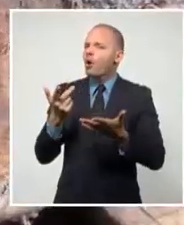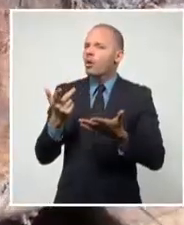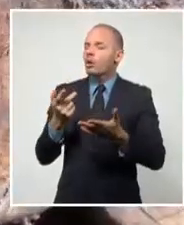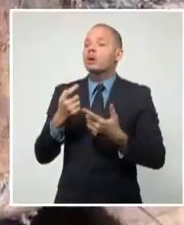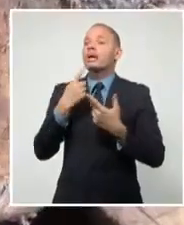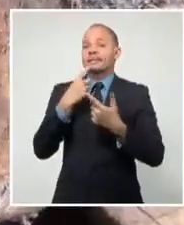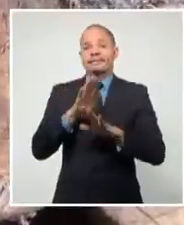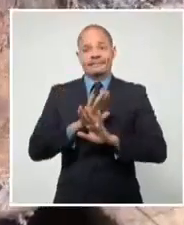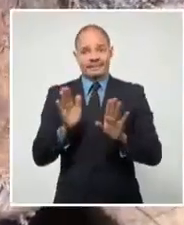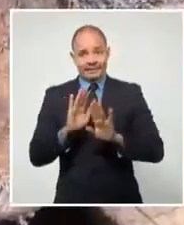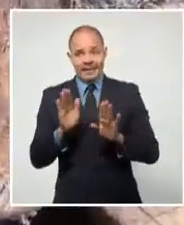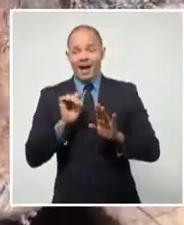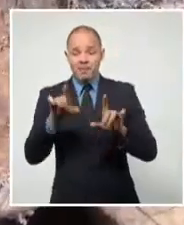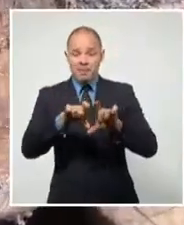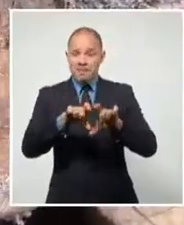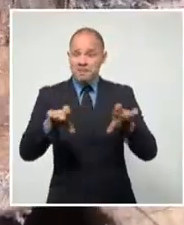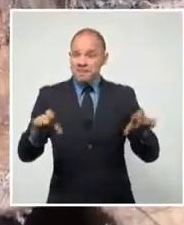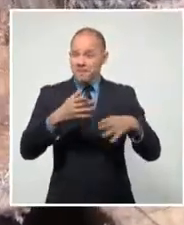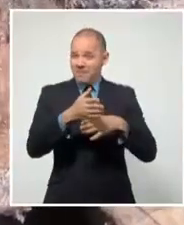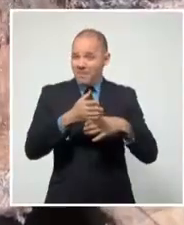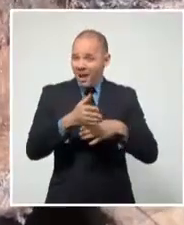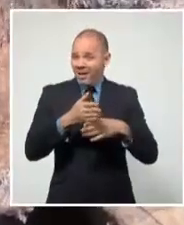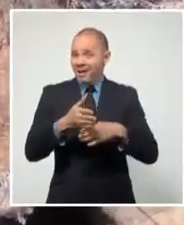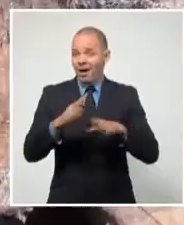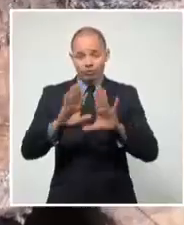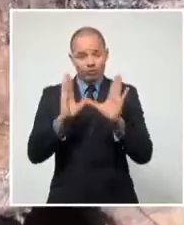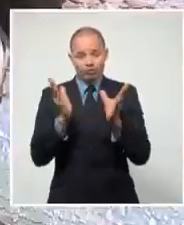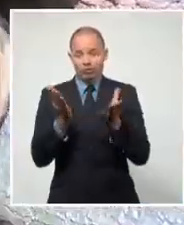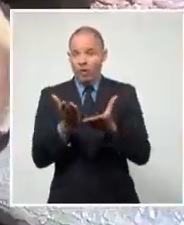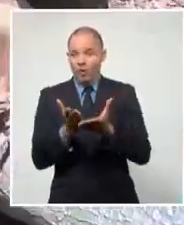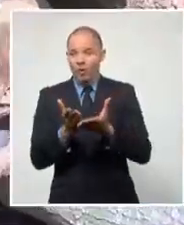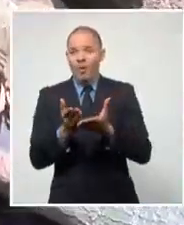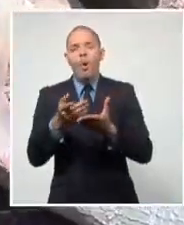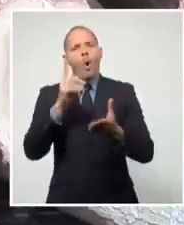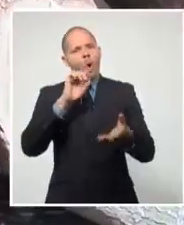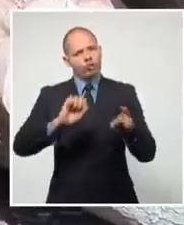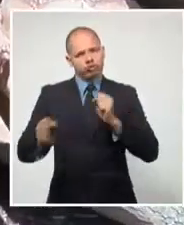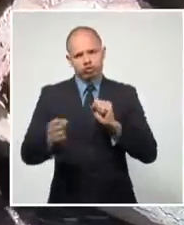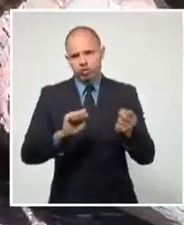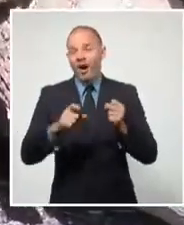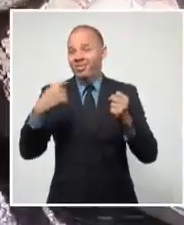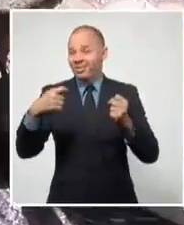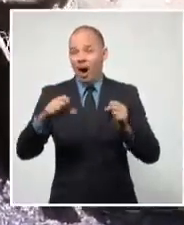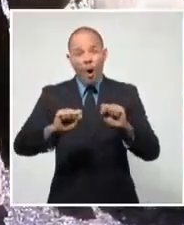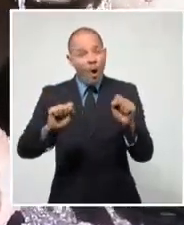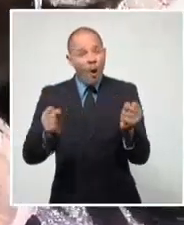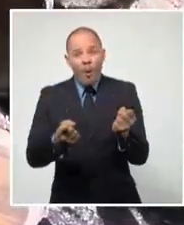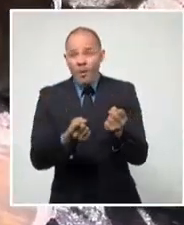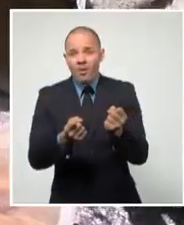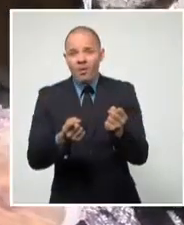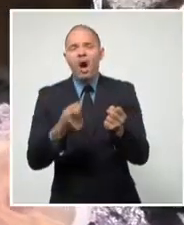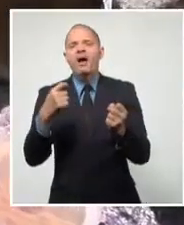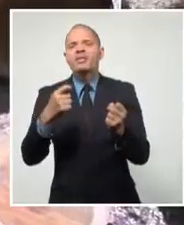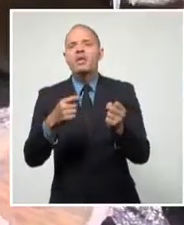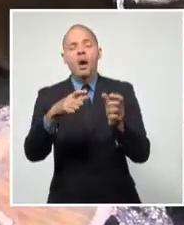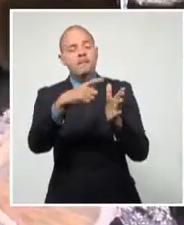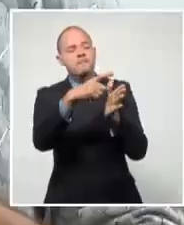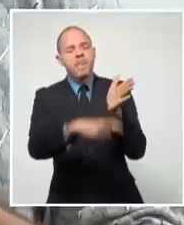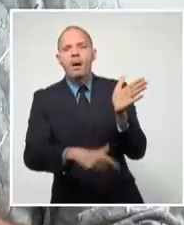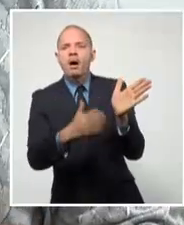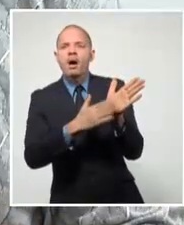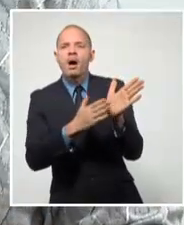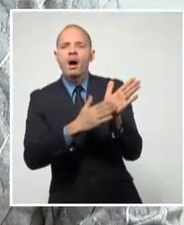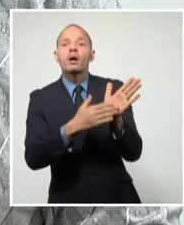manejo de todas las maderas que no sean cerradas y rojizas se necesita obligatoriamente una guía de tránsito esta